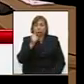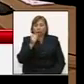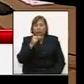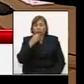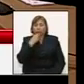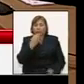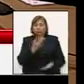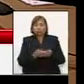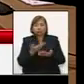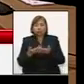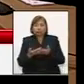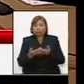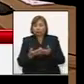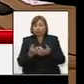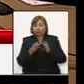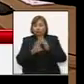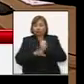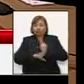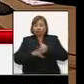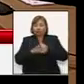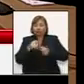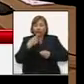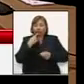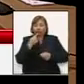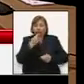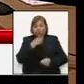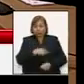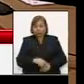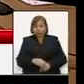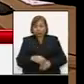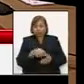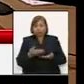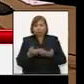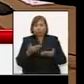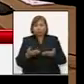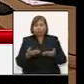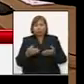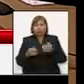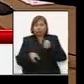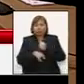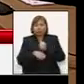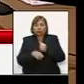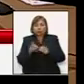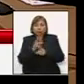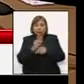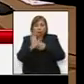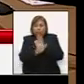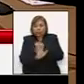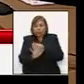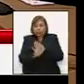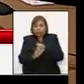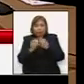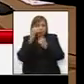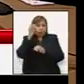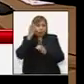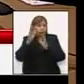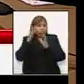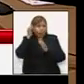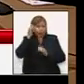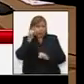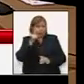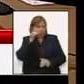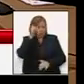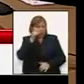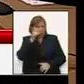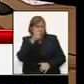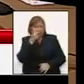función básicamente se circunscribía a dar seguridad a la fiscal y a la filmación. Conoció